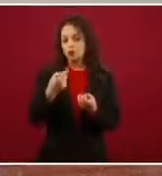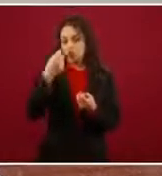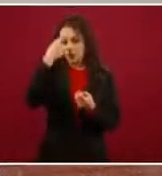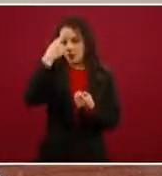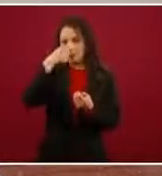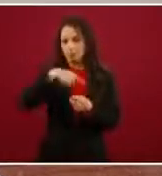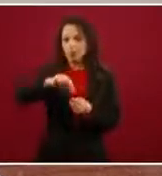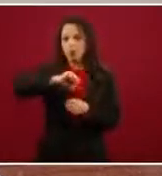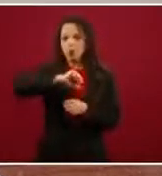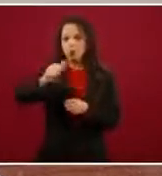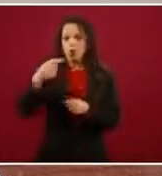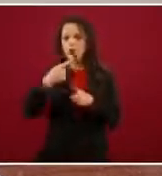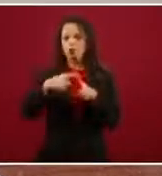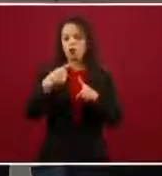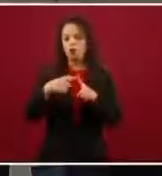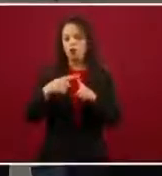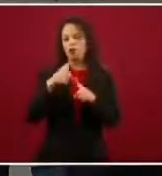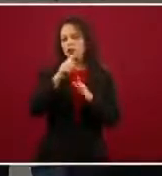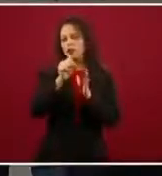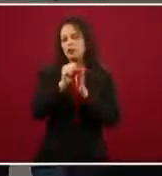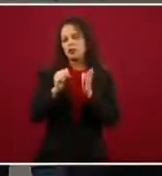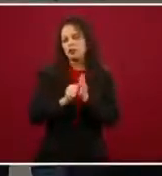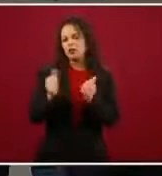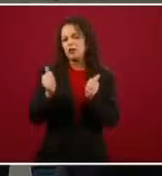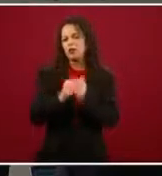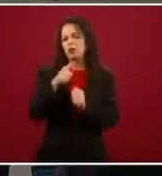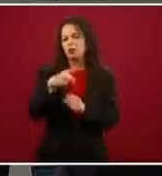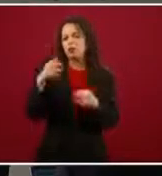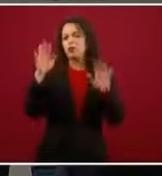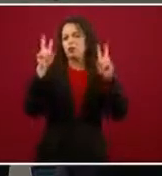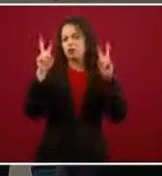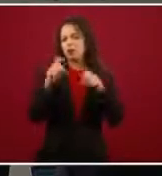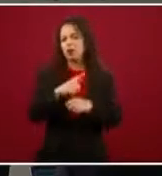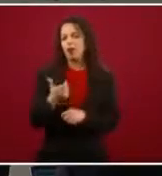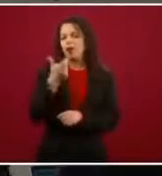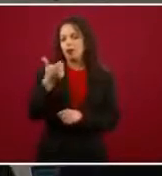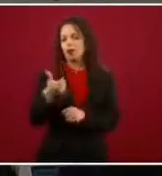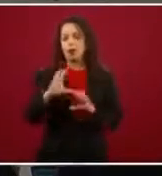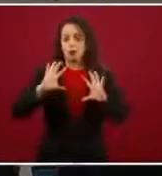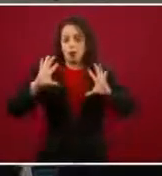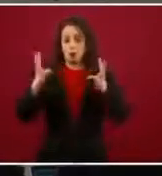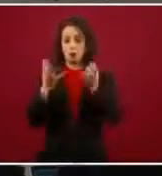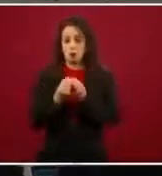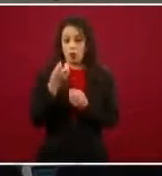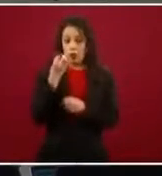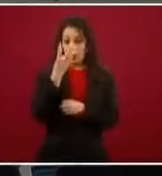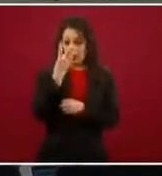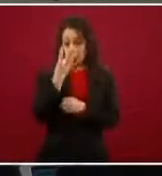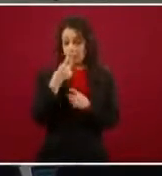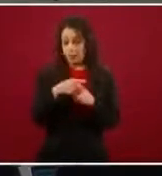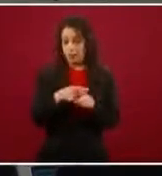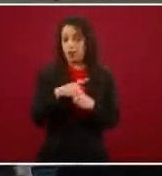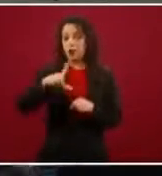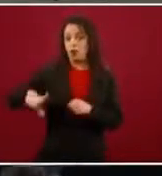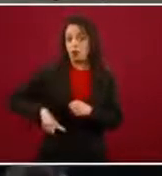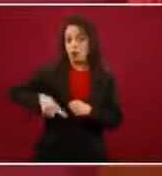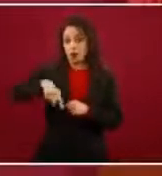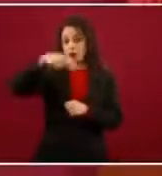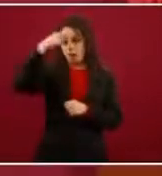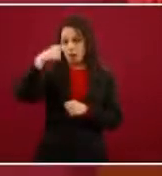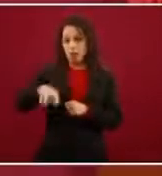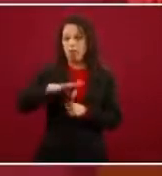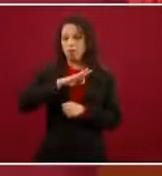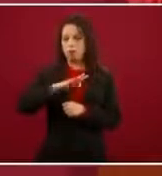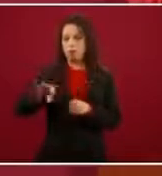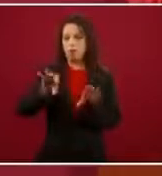otros instrumentos del sistema financiero. En su conjunto, estos 3 casos señalan la voluntad del Gobierno de México de combatir con acciones